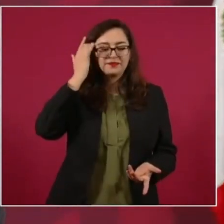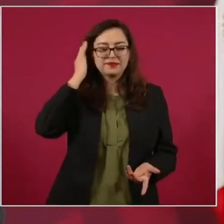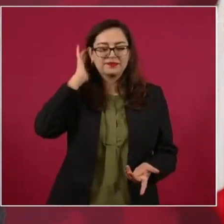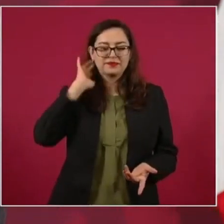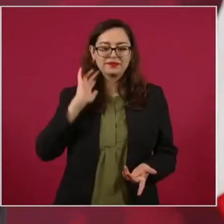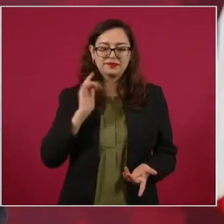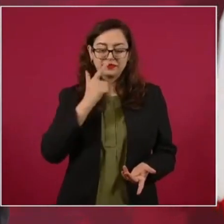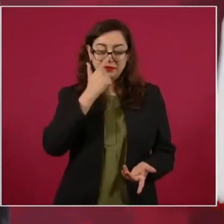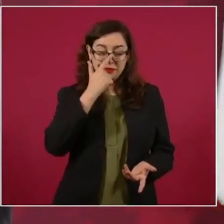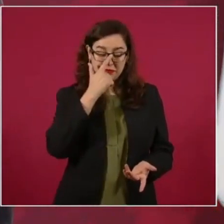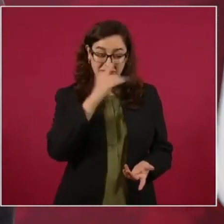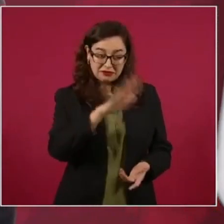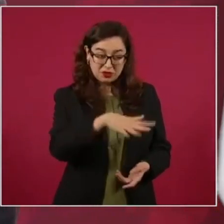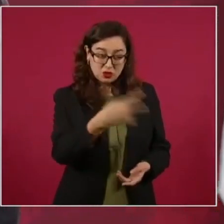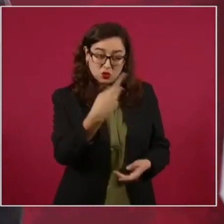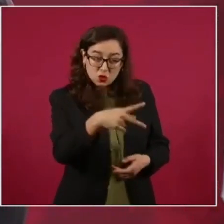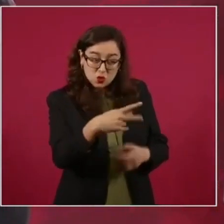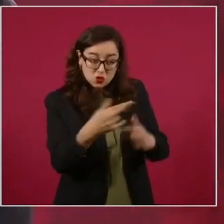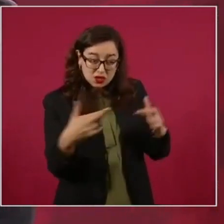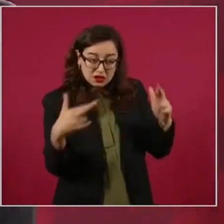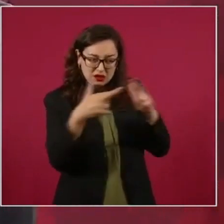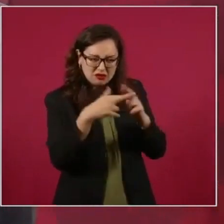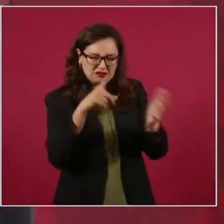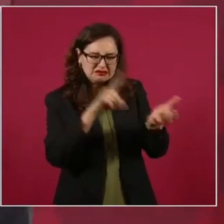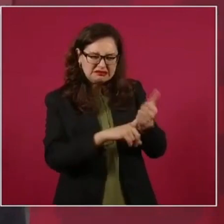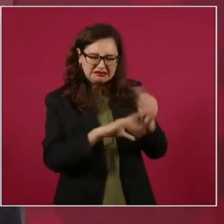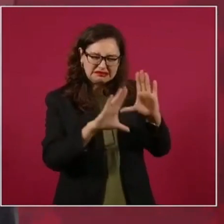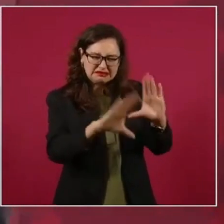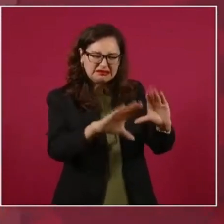no nos enseñaron